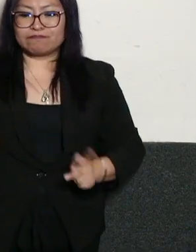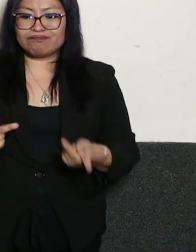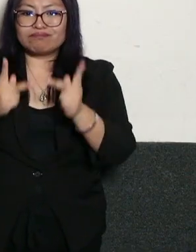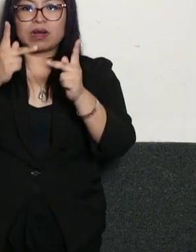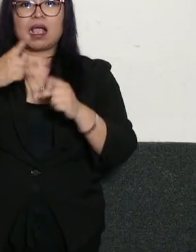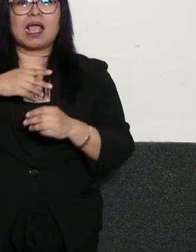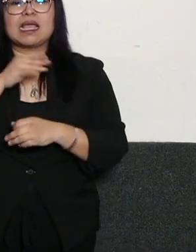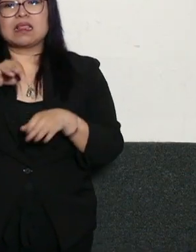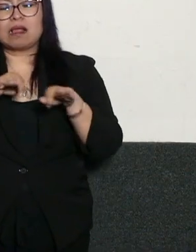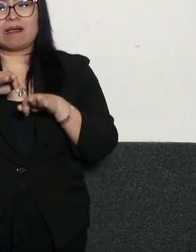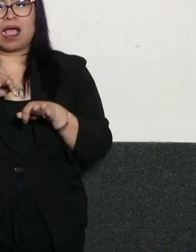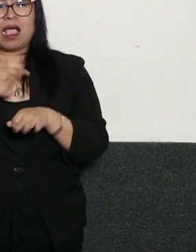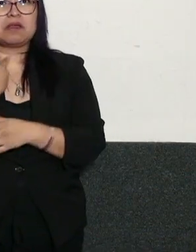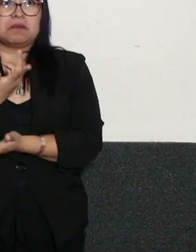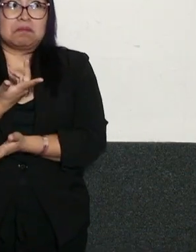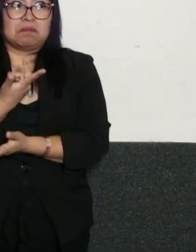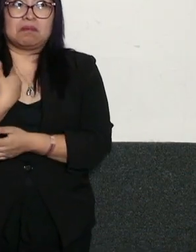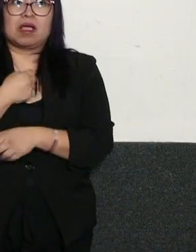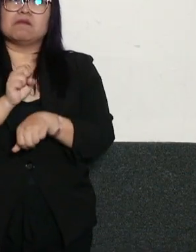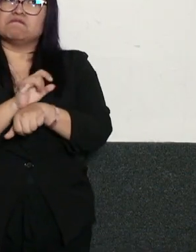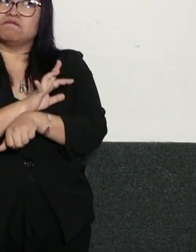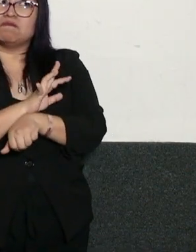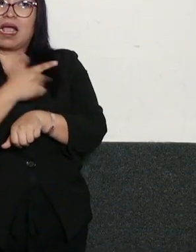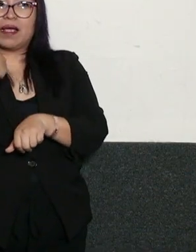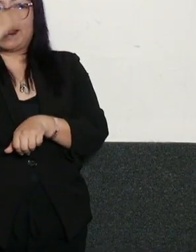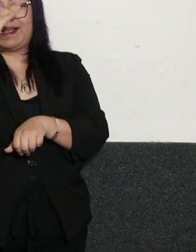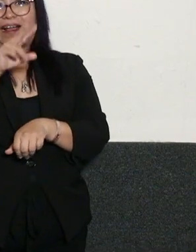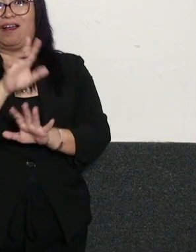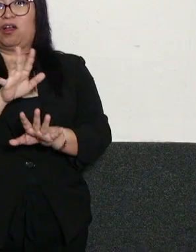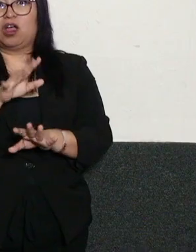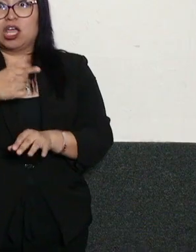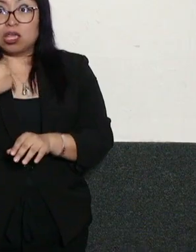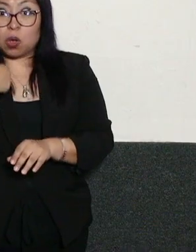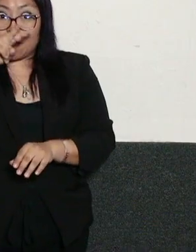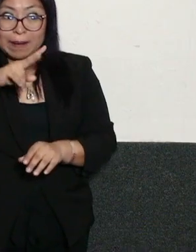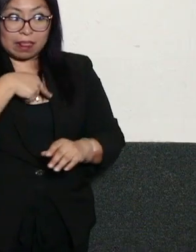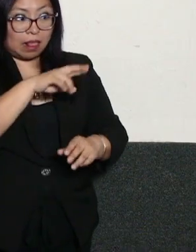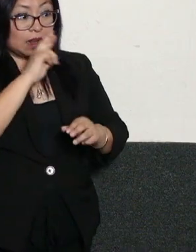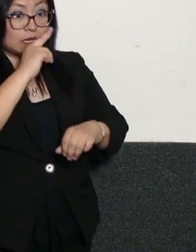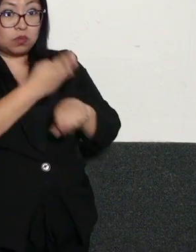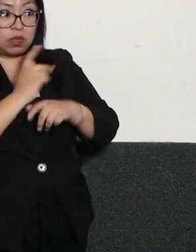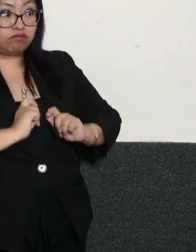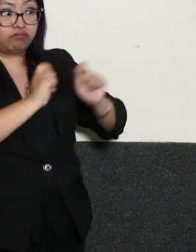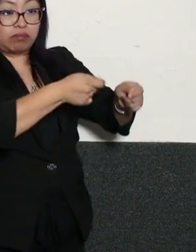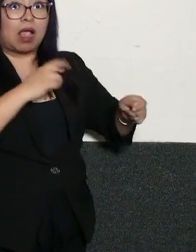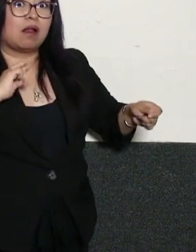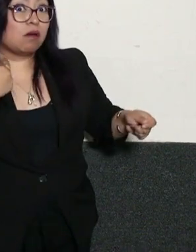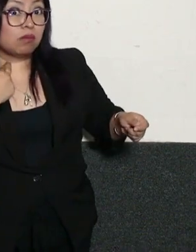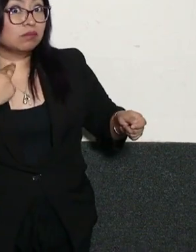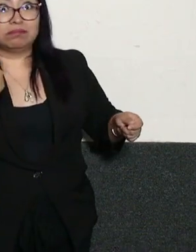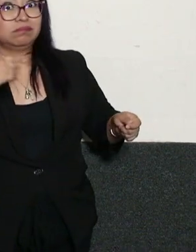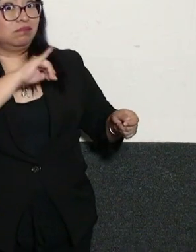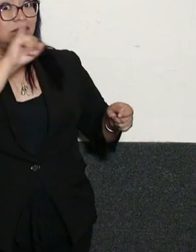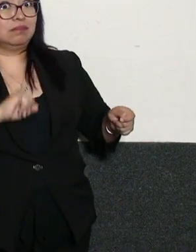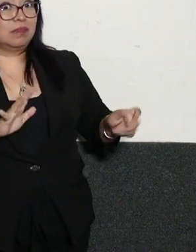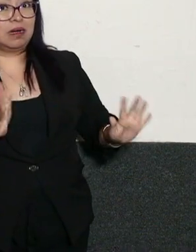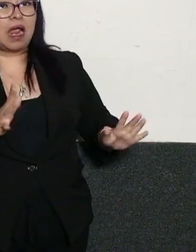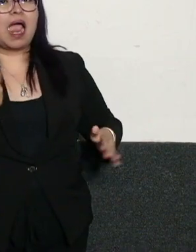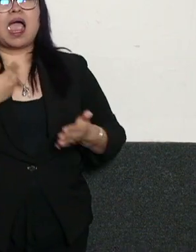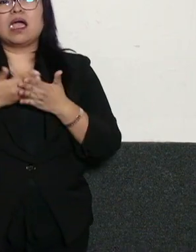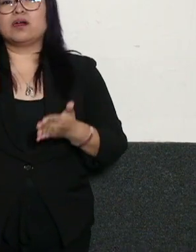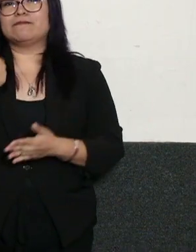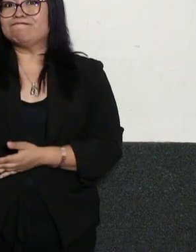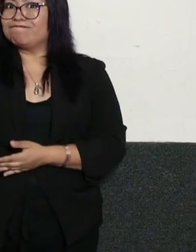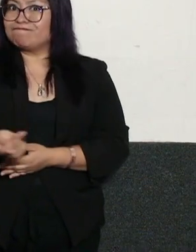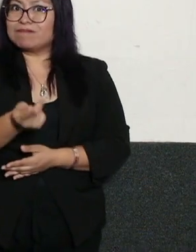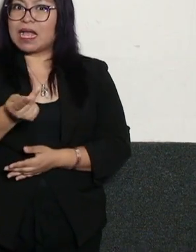Y digo, yo más que emocionarme me preocupé, primero jamás le dejaría a mis hijos y segundo lugar, y aquí va la pregunta, ¿hay